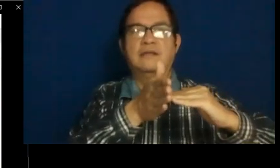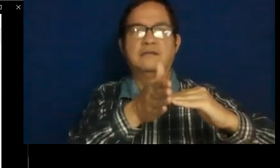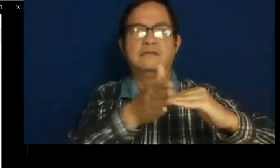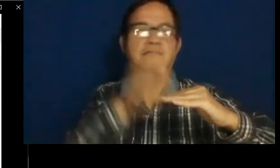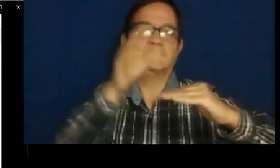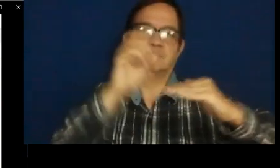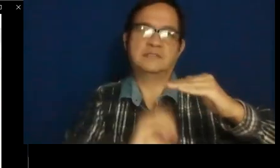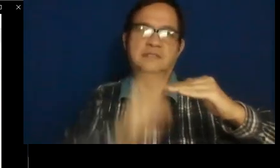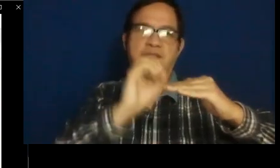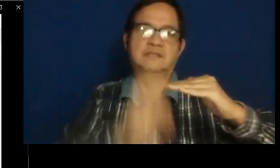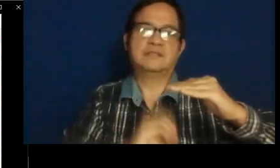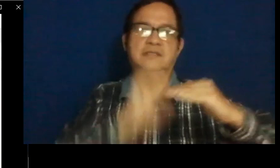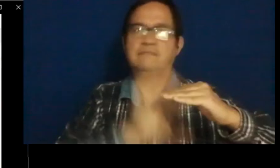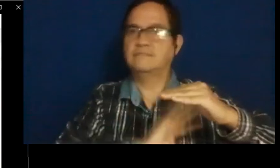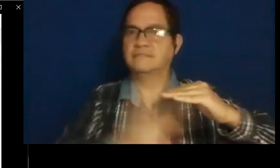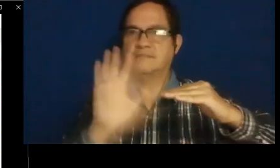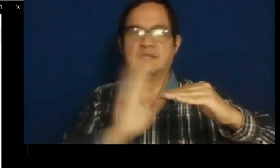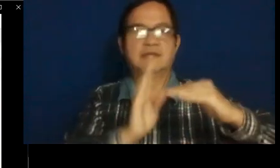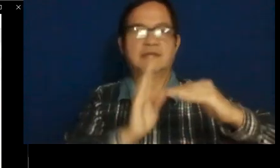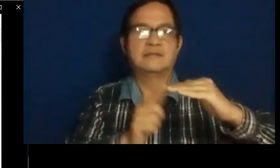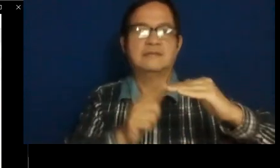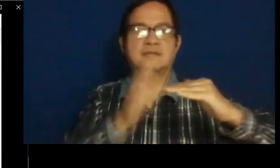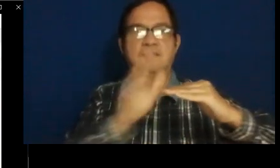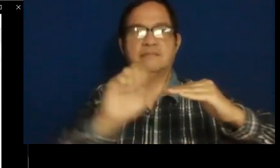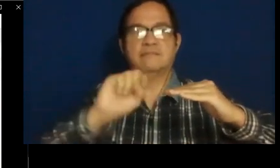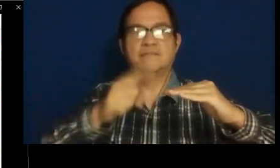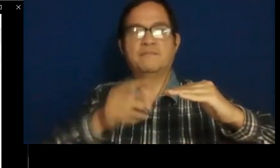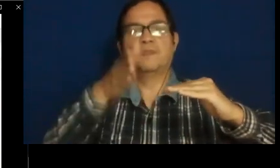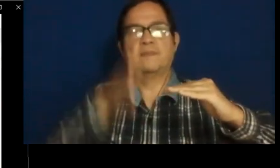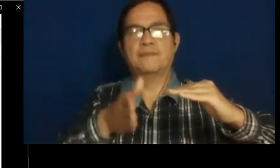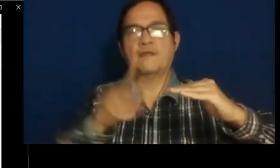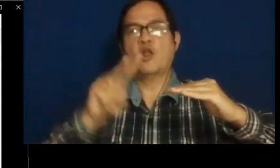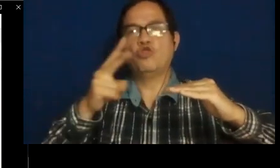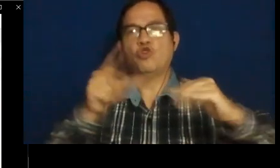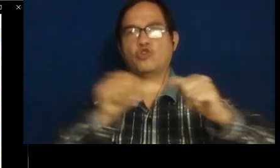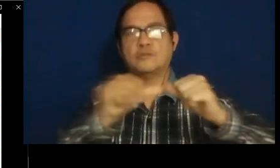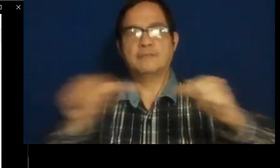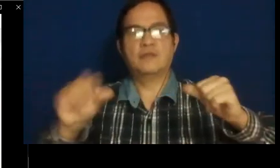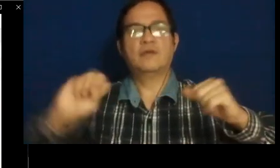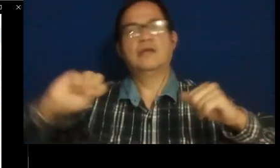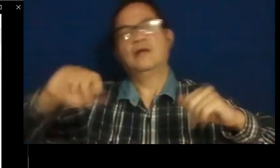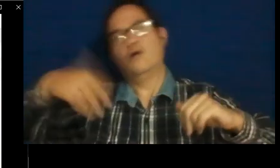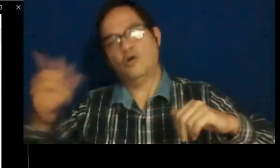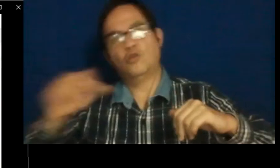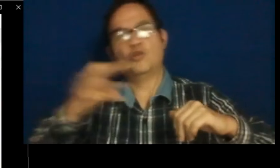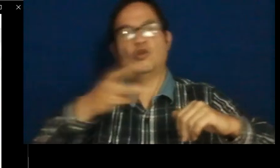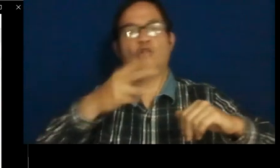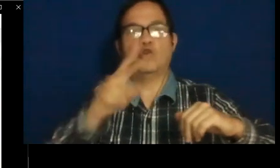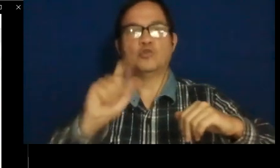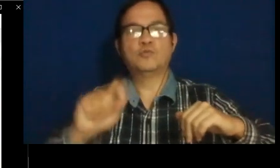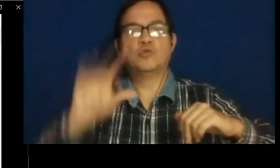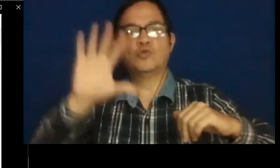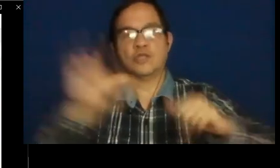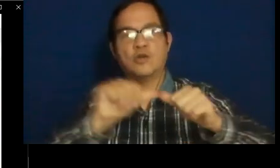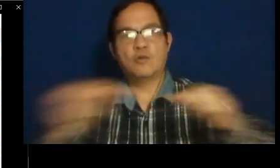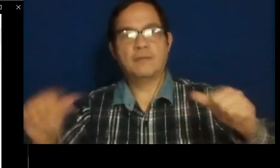pues claramente no ha invertido tiempo, el tiempo es 0. Pero el primer lanzamiento es de 2 metros, el siguiente es de 2.5, el tercero de